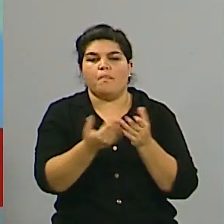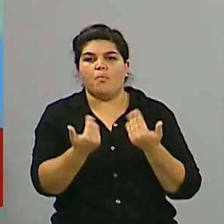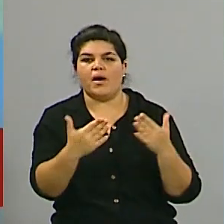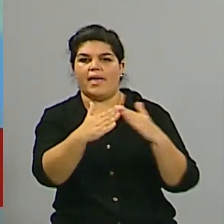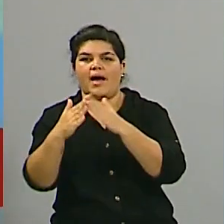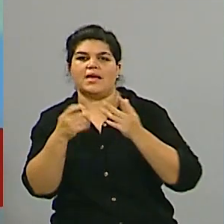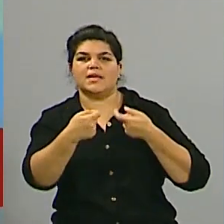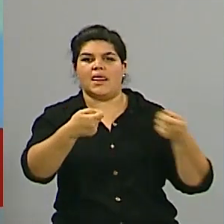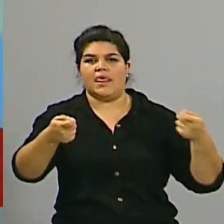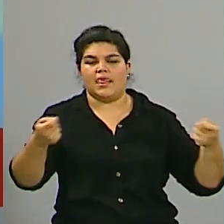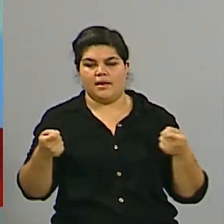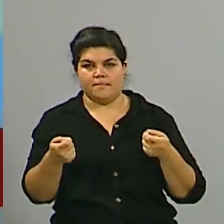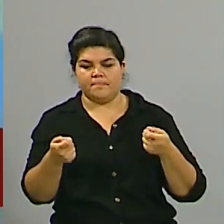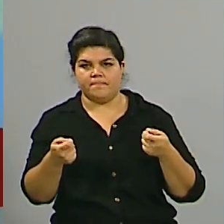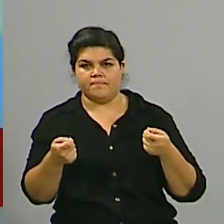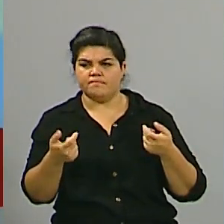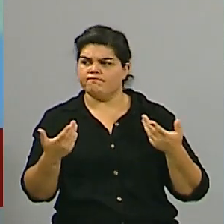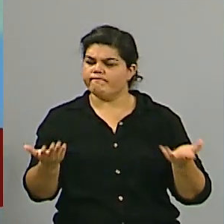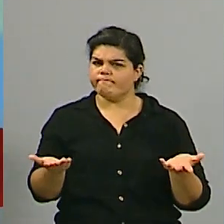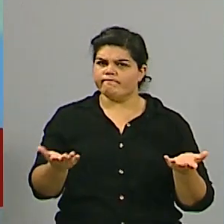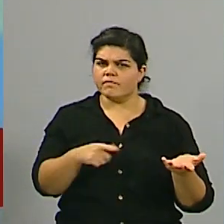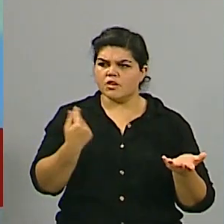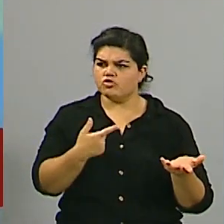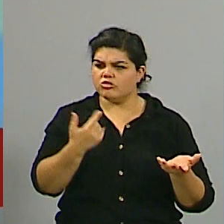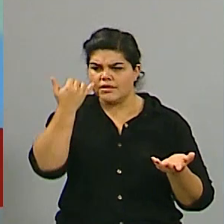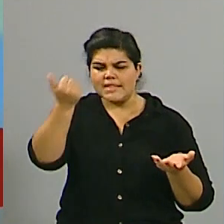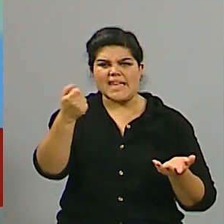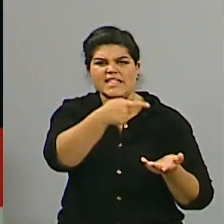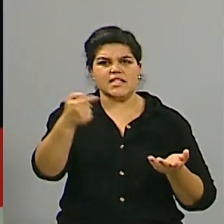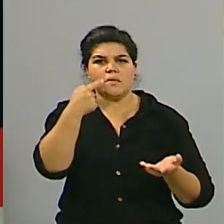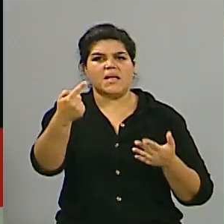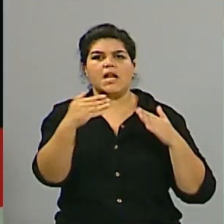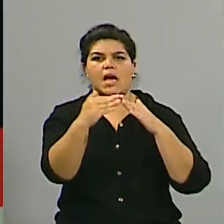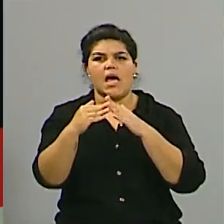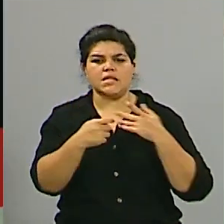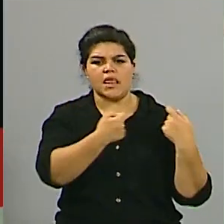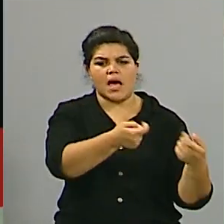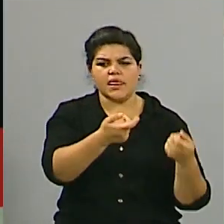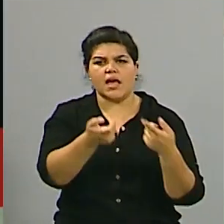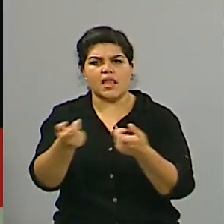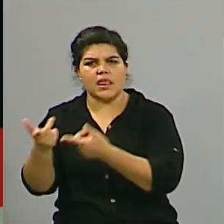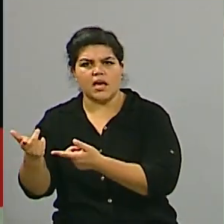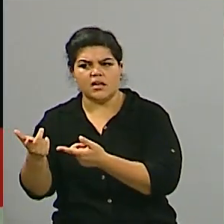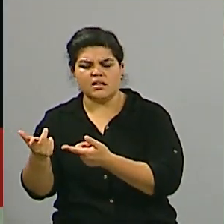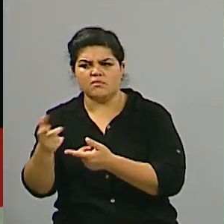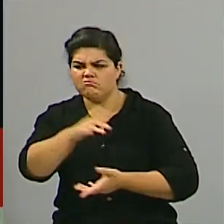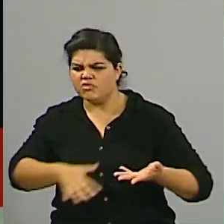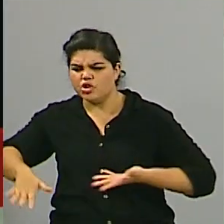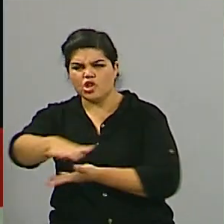Y decíamos, si pasan estas cosas, ¿por qué da la sensación que la gente no lo percibe? Y realmente es